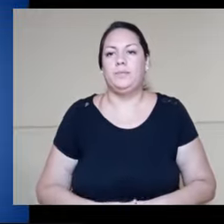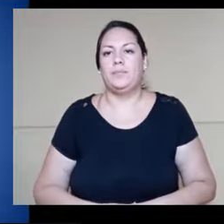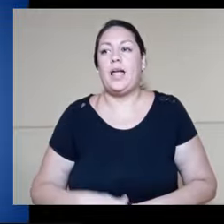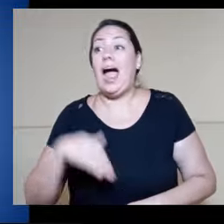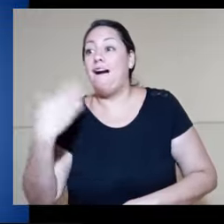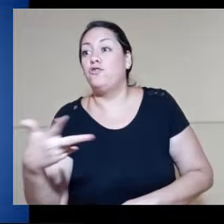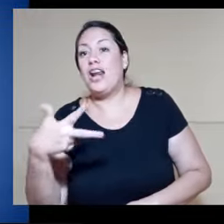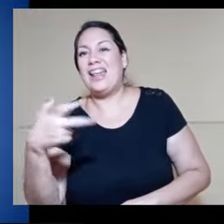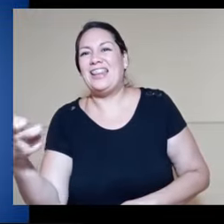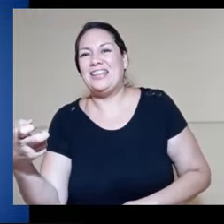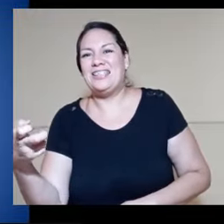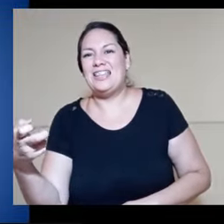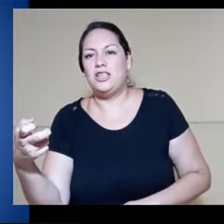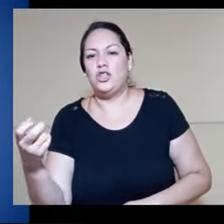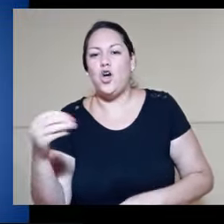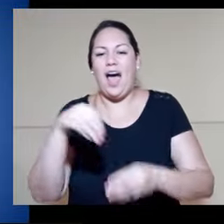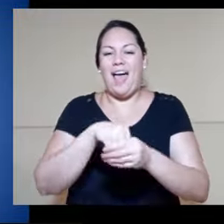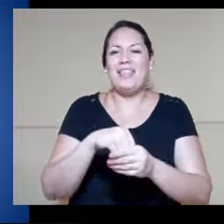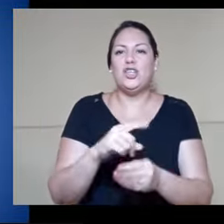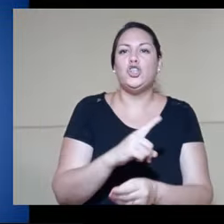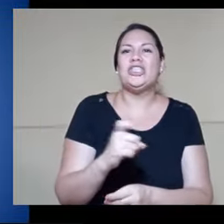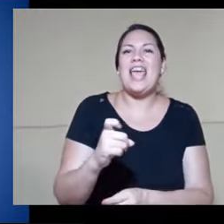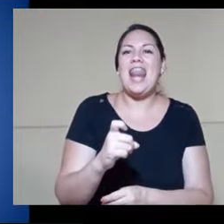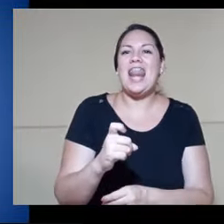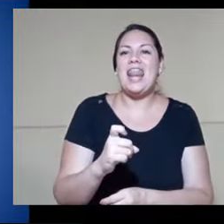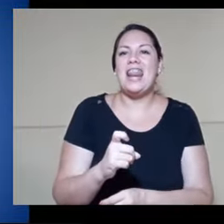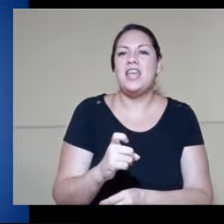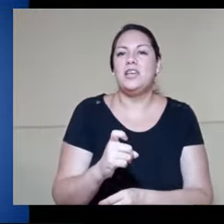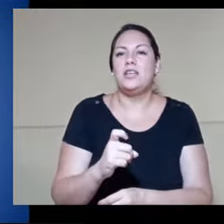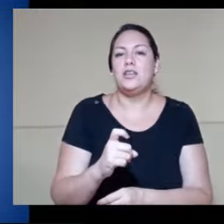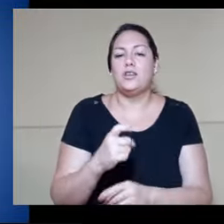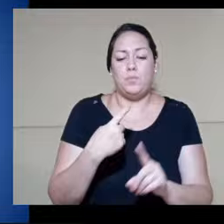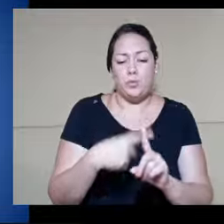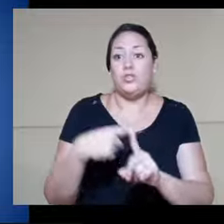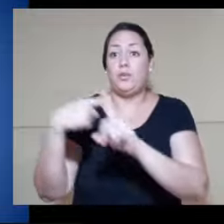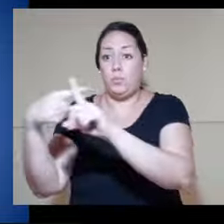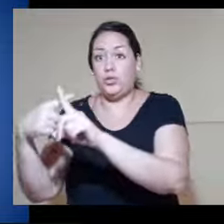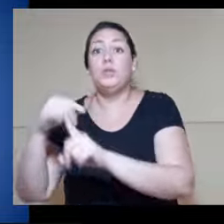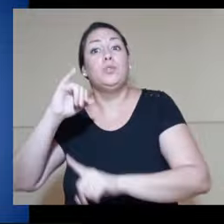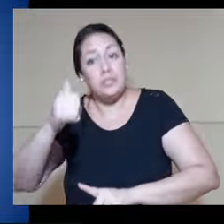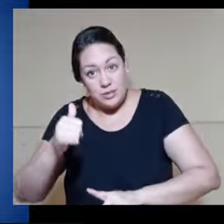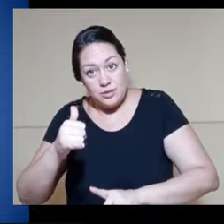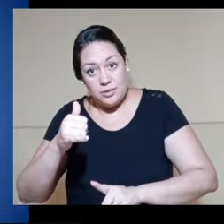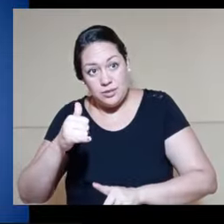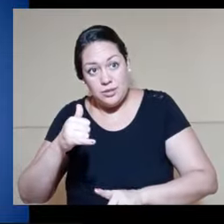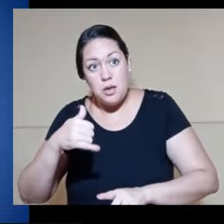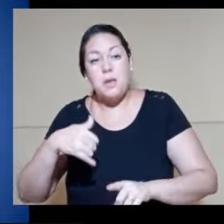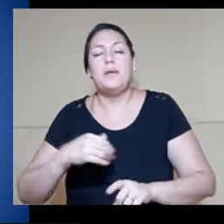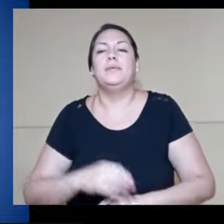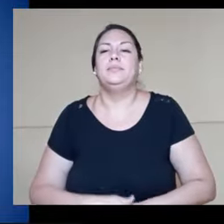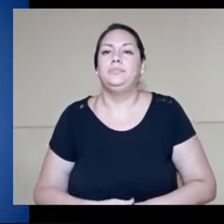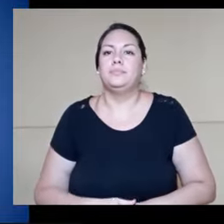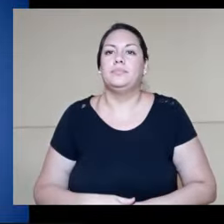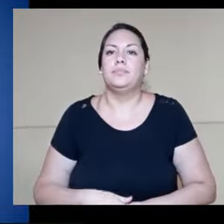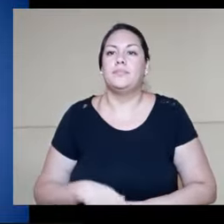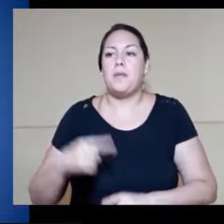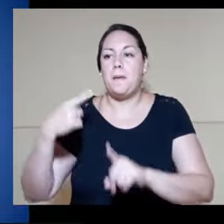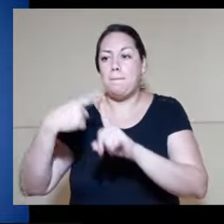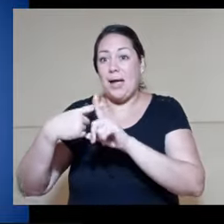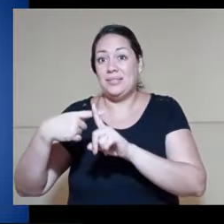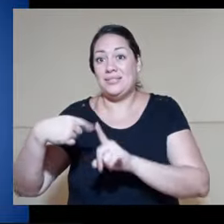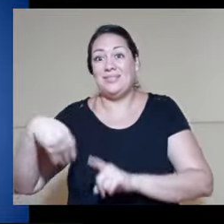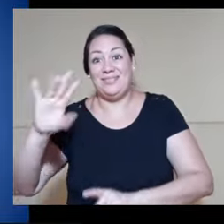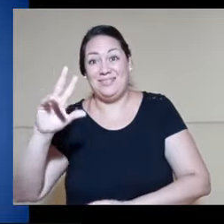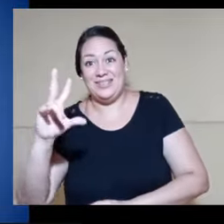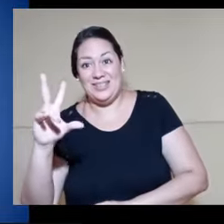Afuera. Afuera. Yo acá afuera tengo 300 y acá adentro tengo 100. Me van a decir, sí, profesor, pero los dos son cargas positivas. Bueno, por eso